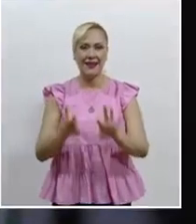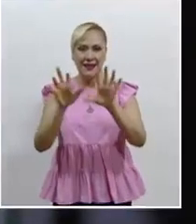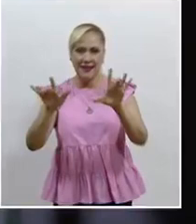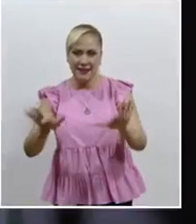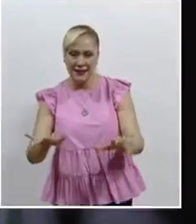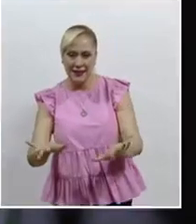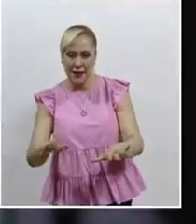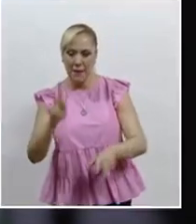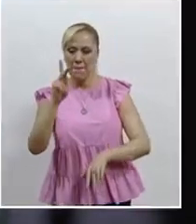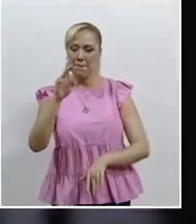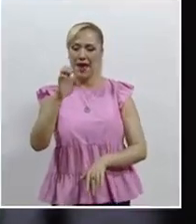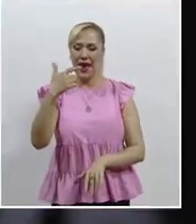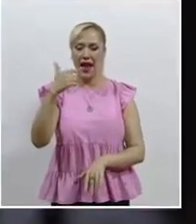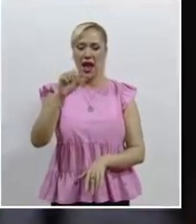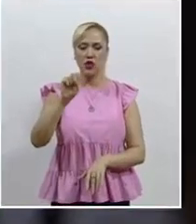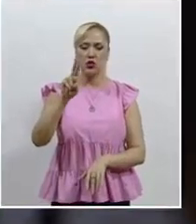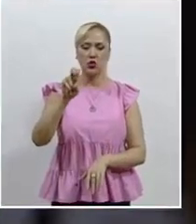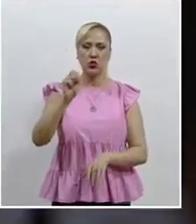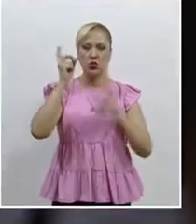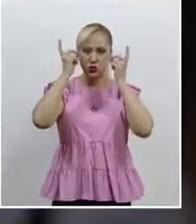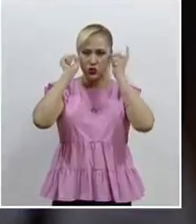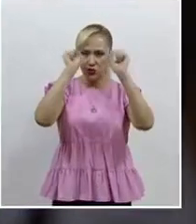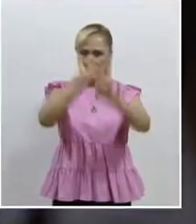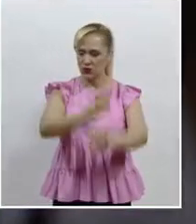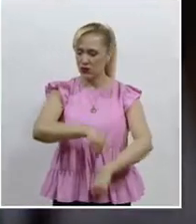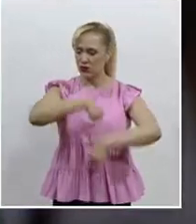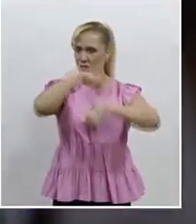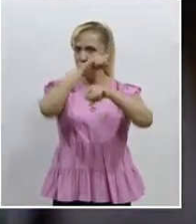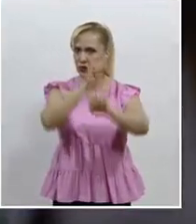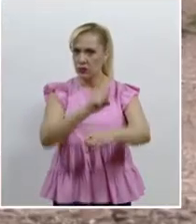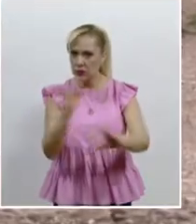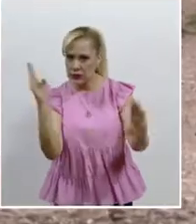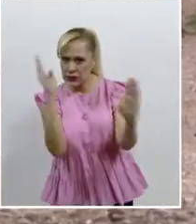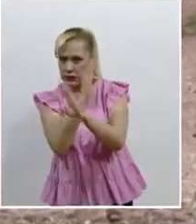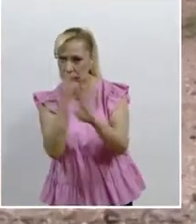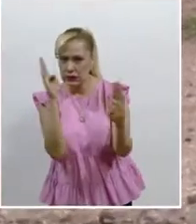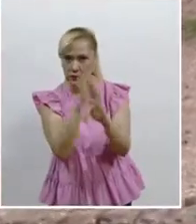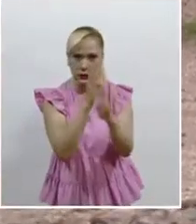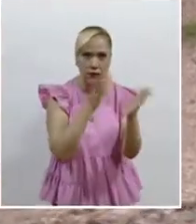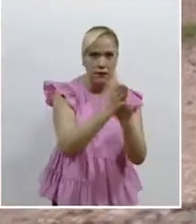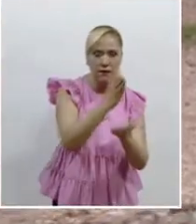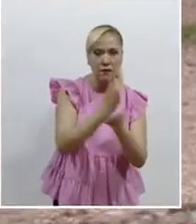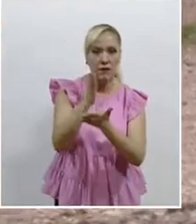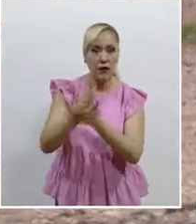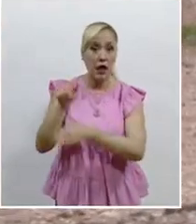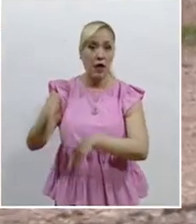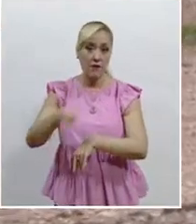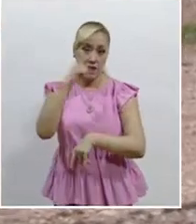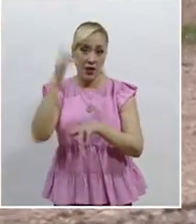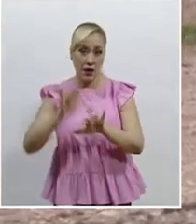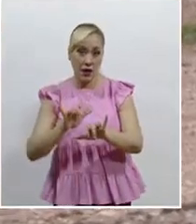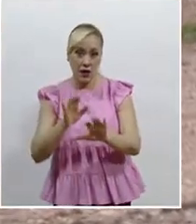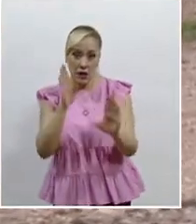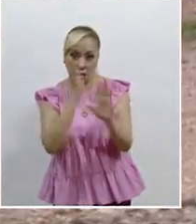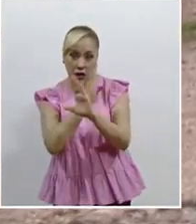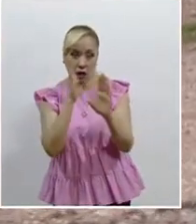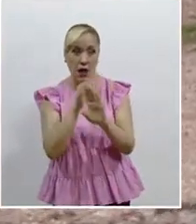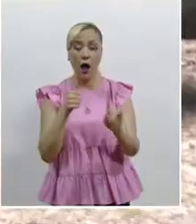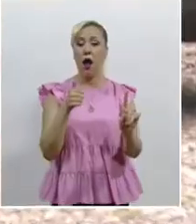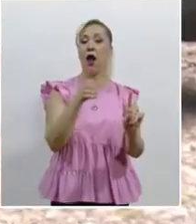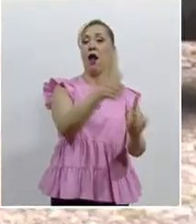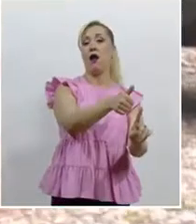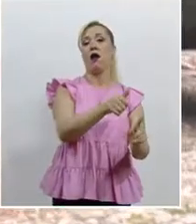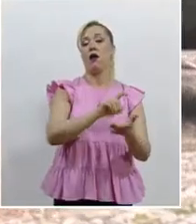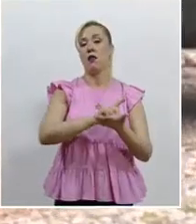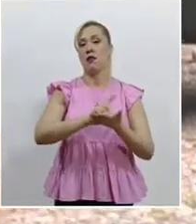luego de darse a conocer que autoridades de la Secretaría de la Defensa Nacional habrían utilizado este programa para espiar al Centro de Derechos